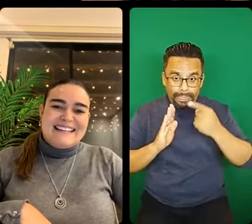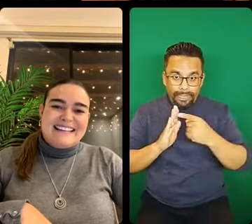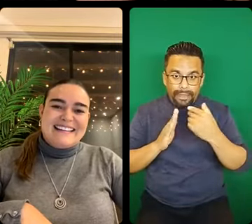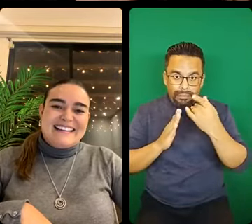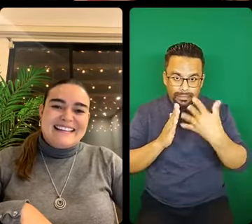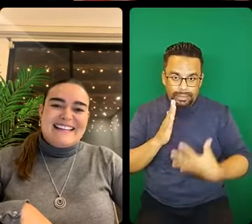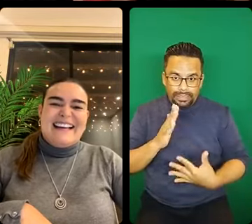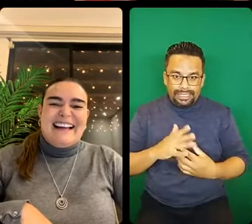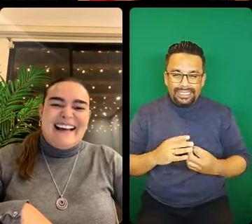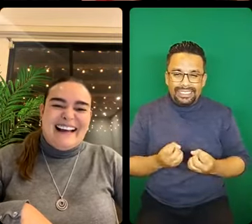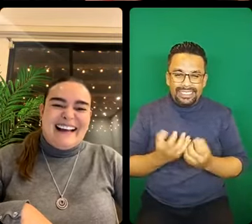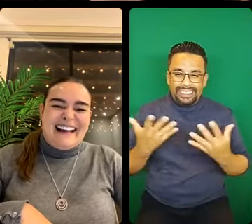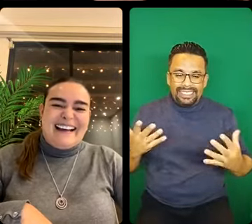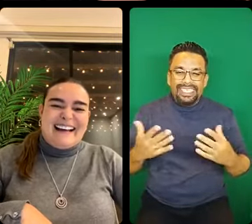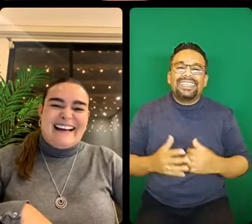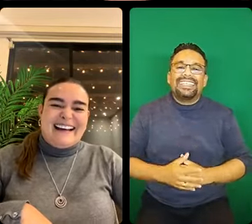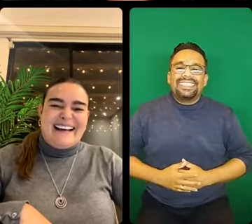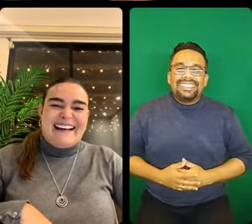tres.